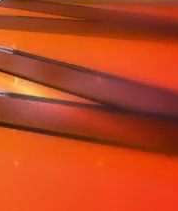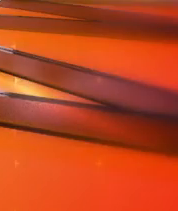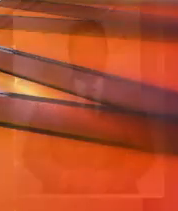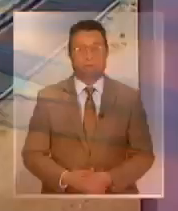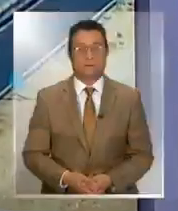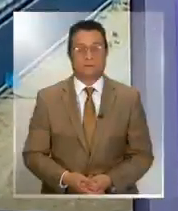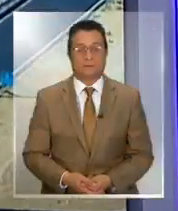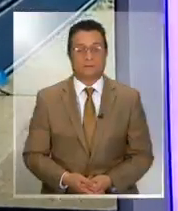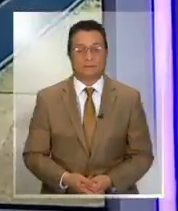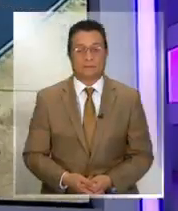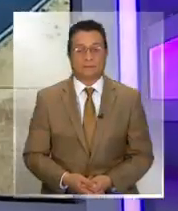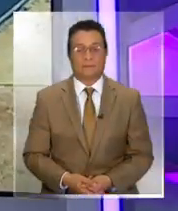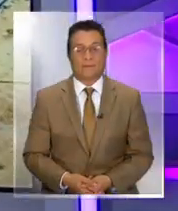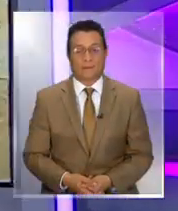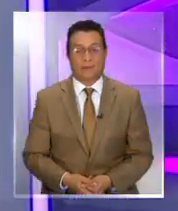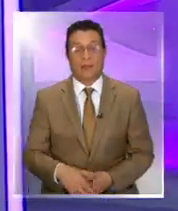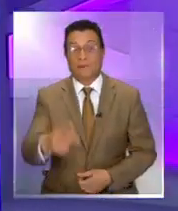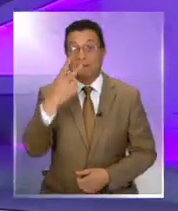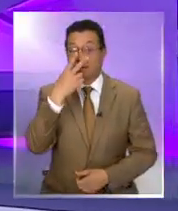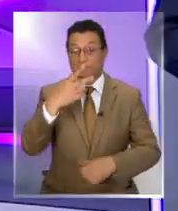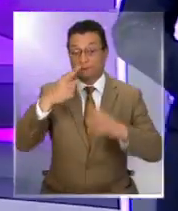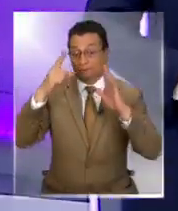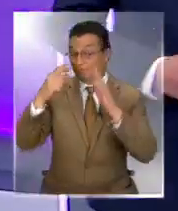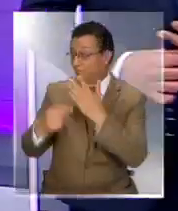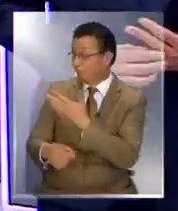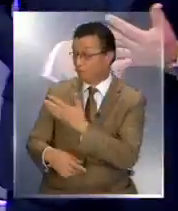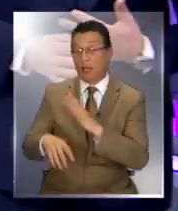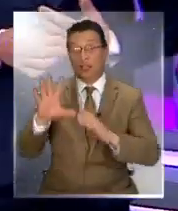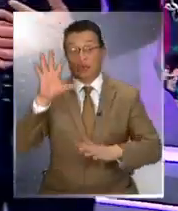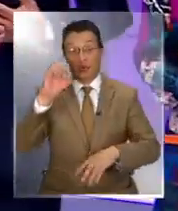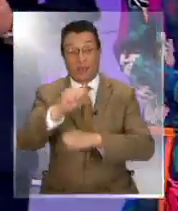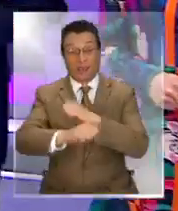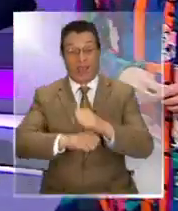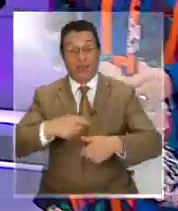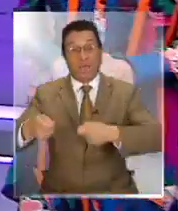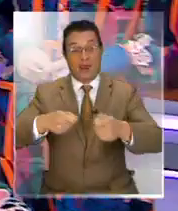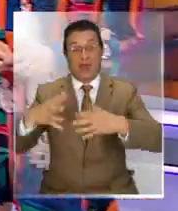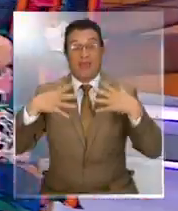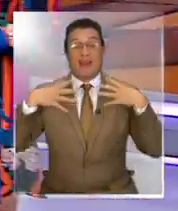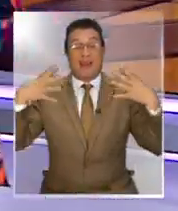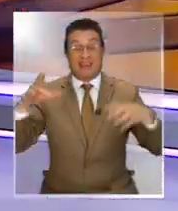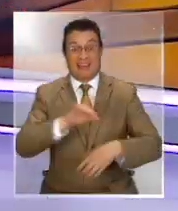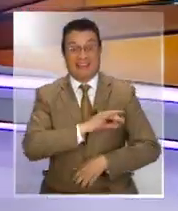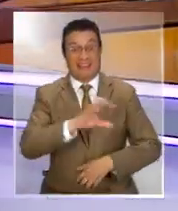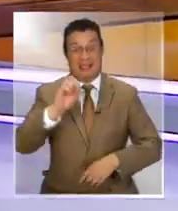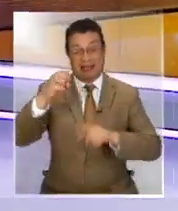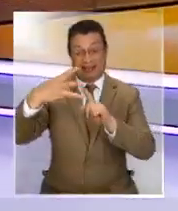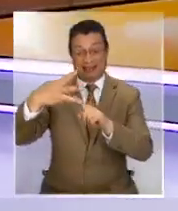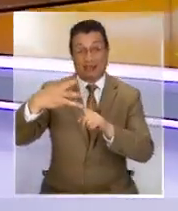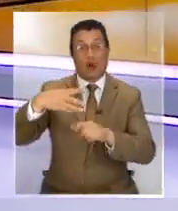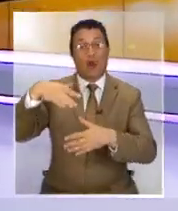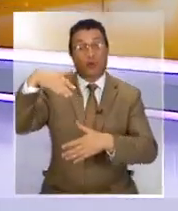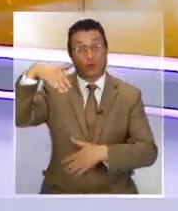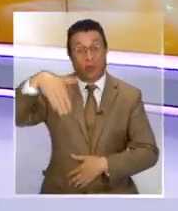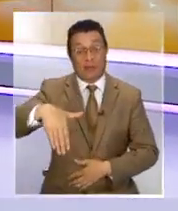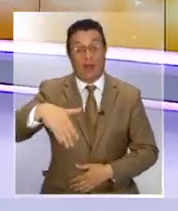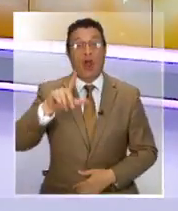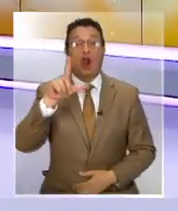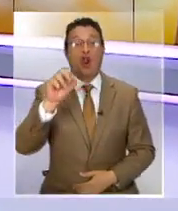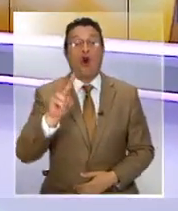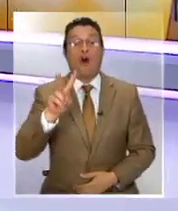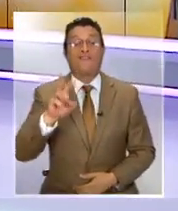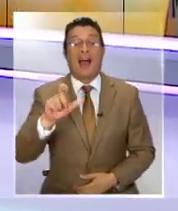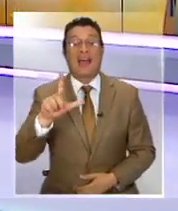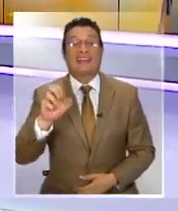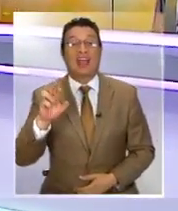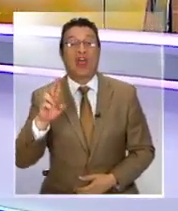reportajes. Lo ven en la foto y 50 años cumple ya el mercado más grande de Chile y el tercero de Sudamérica. Hablamos de Lo Valle d'Or,